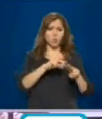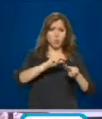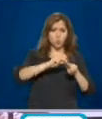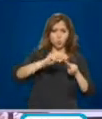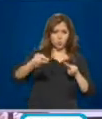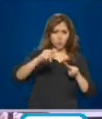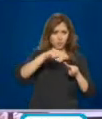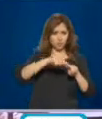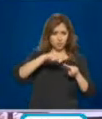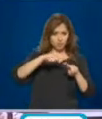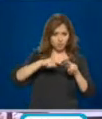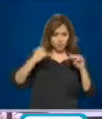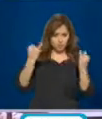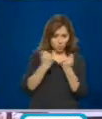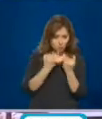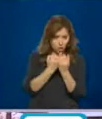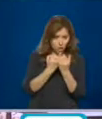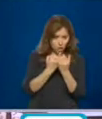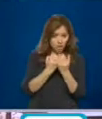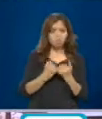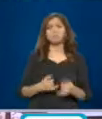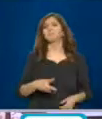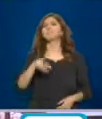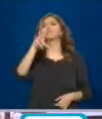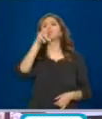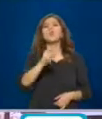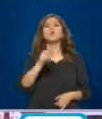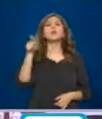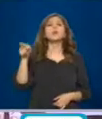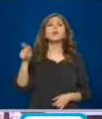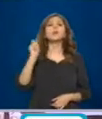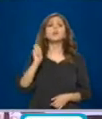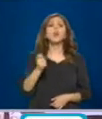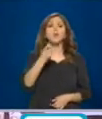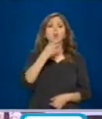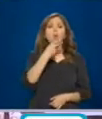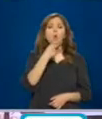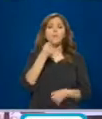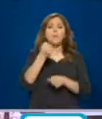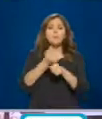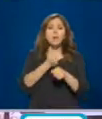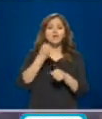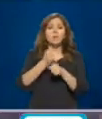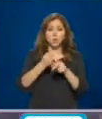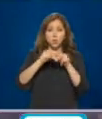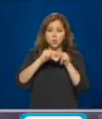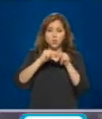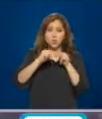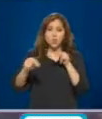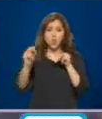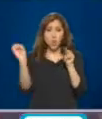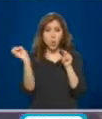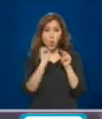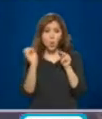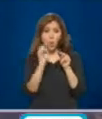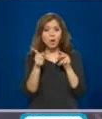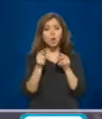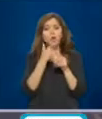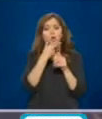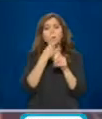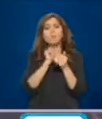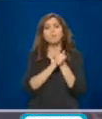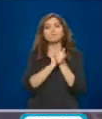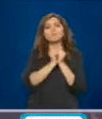mano necesariamente. No, y menos cuando un hombre aprende a practicar la eyaculación. Es decir, sin eyacular el hombre puede tener la